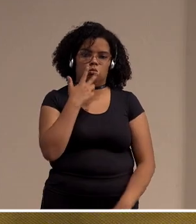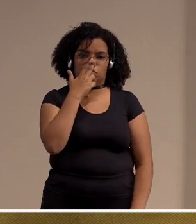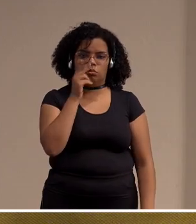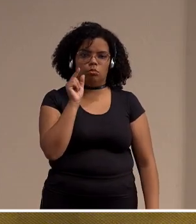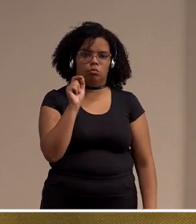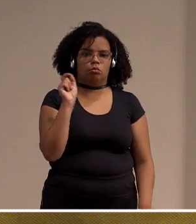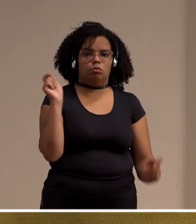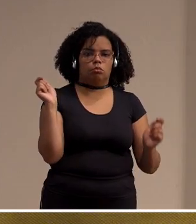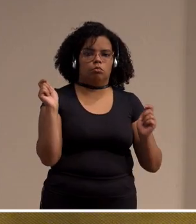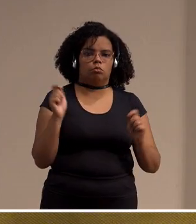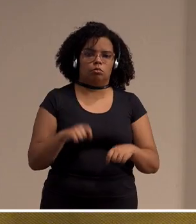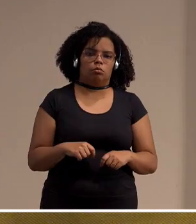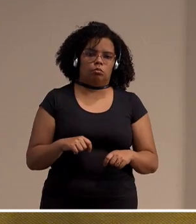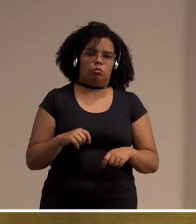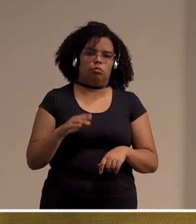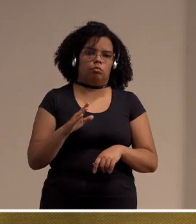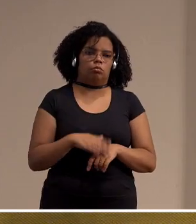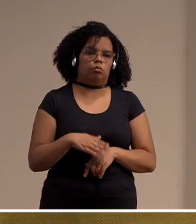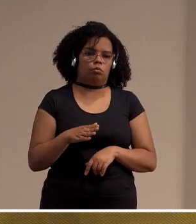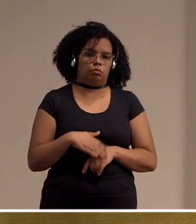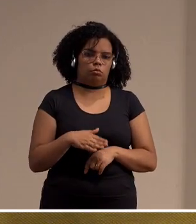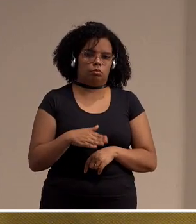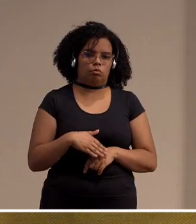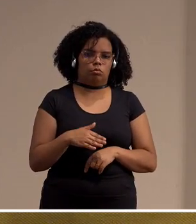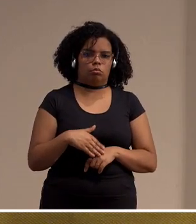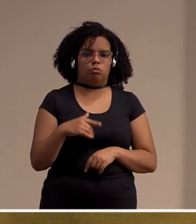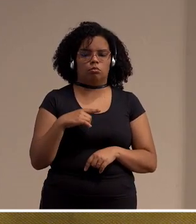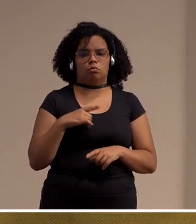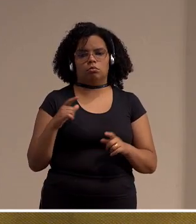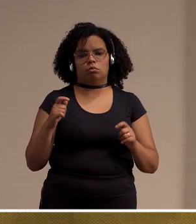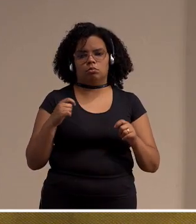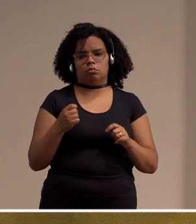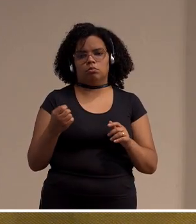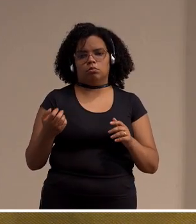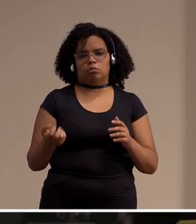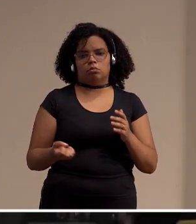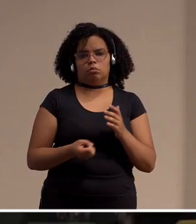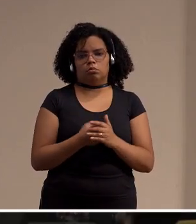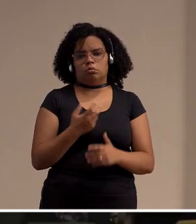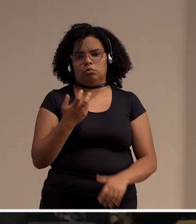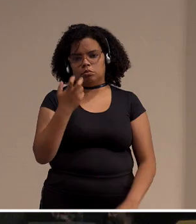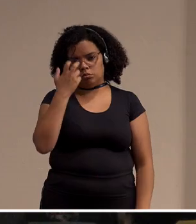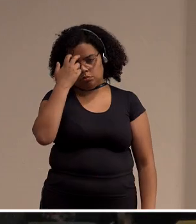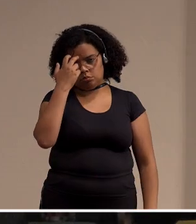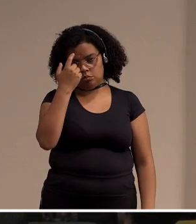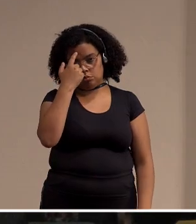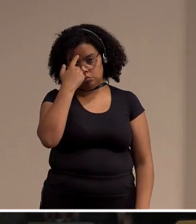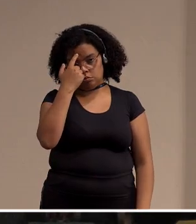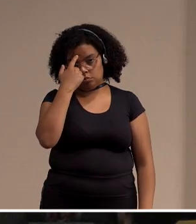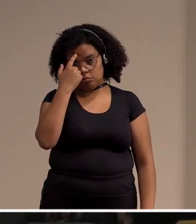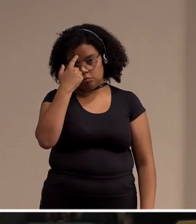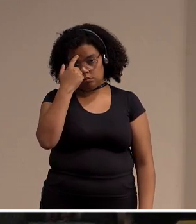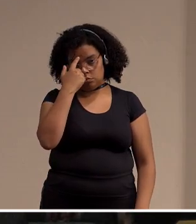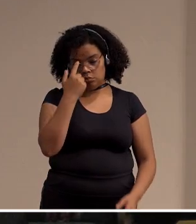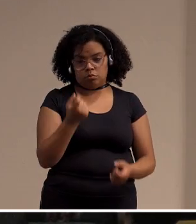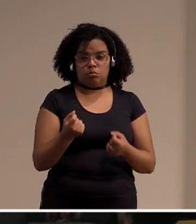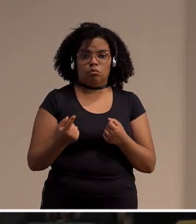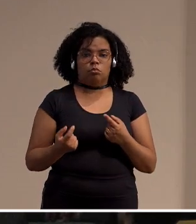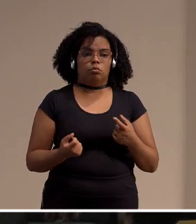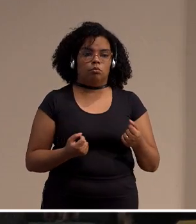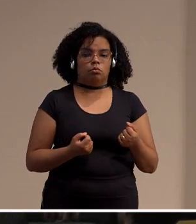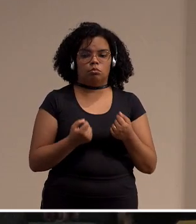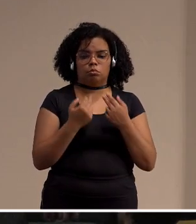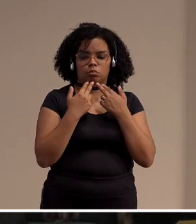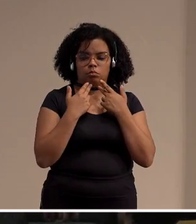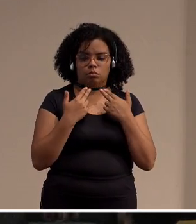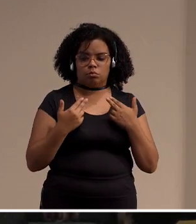capacidad de creatividad y de pensar nuevas alternativas, un nuevo lenguaje. A gente na Argentina está num